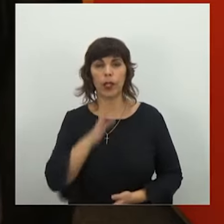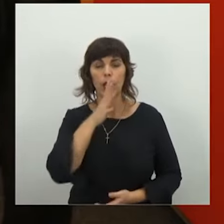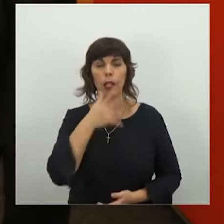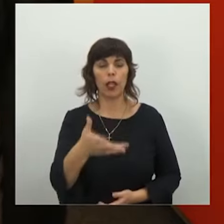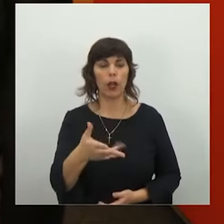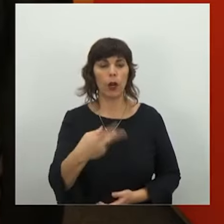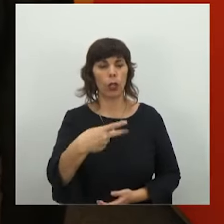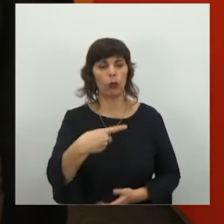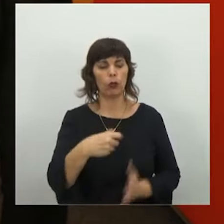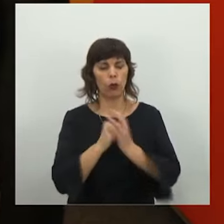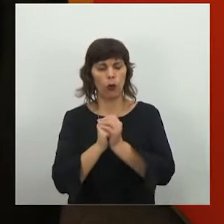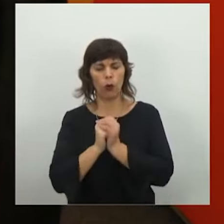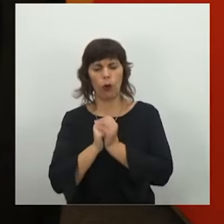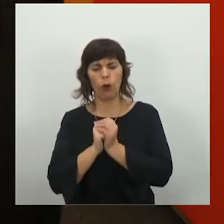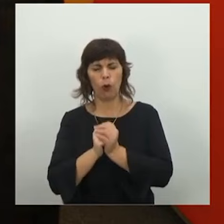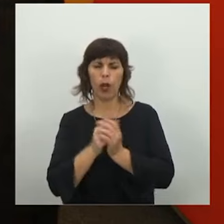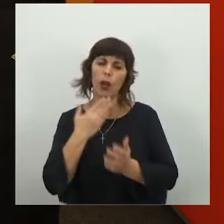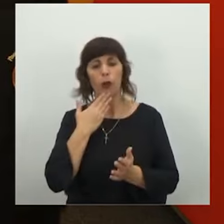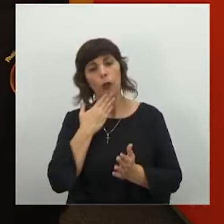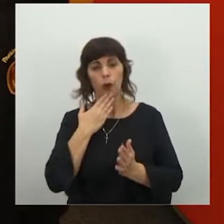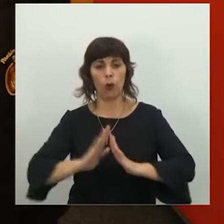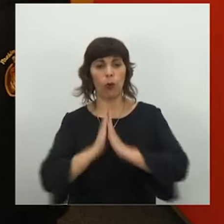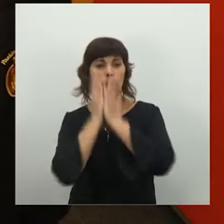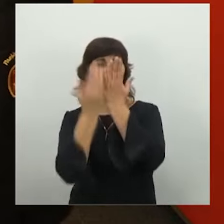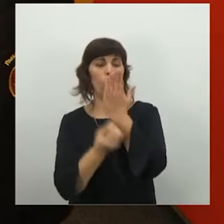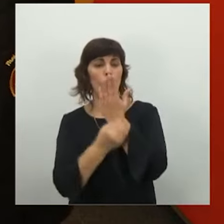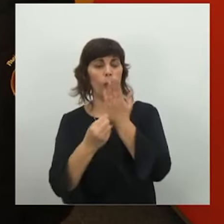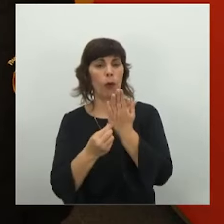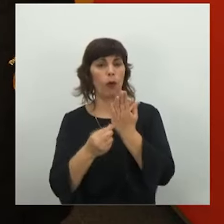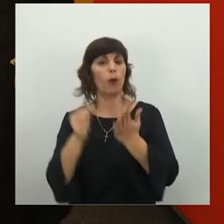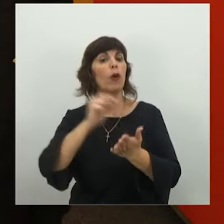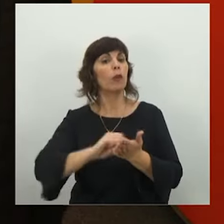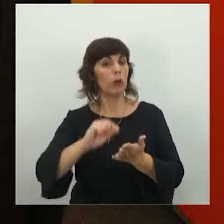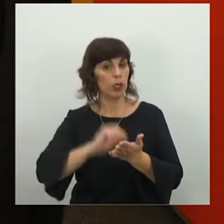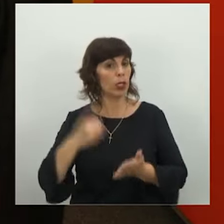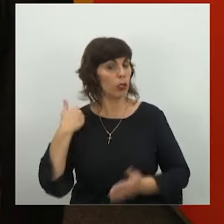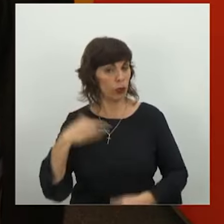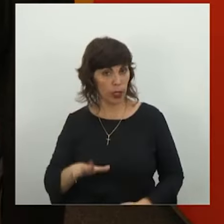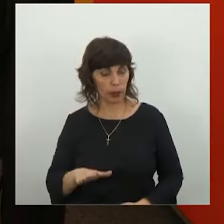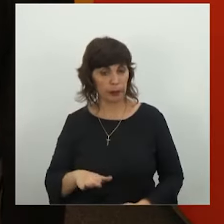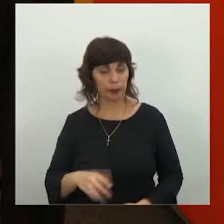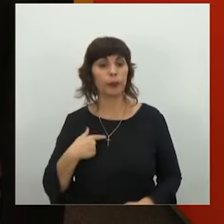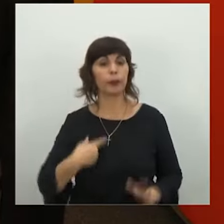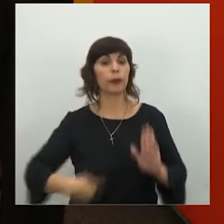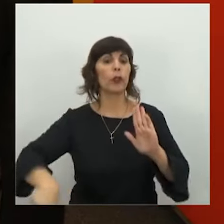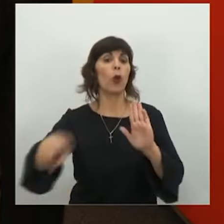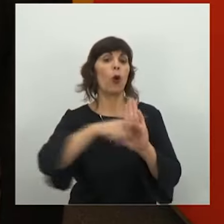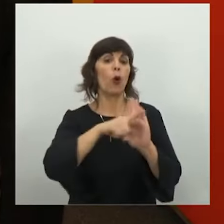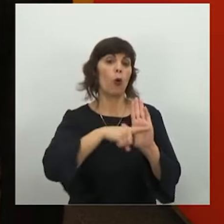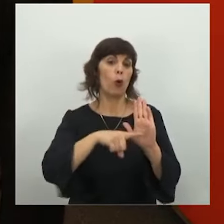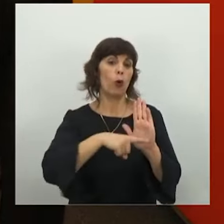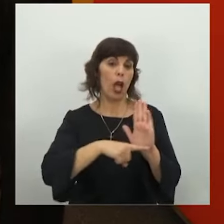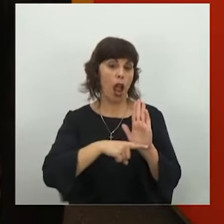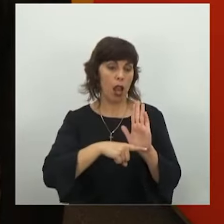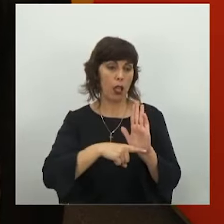conforme a su palabra. Tengo una lista de versículos con la gracia que yo te